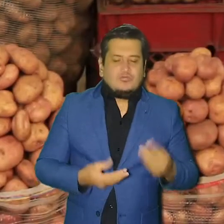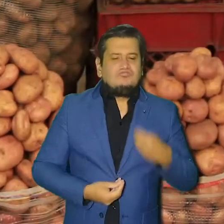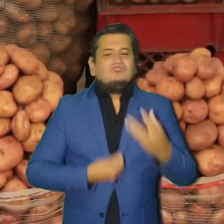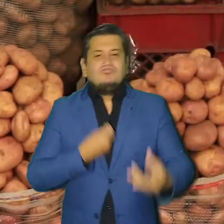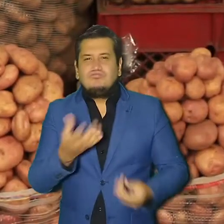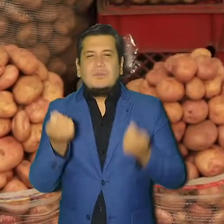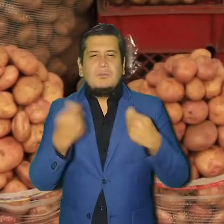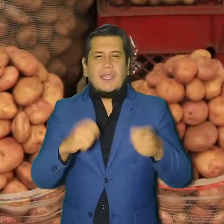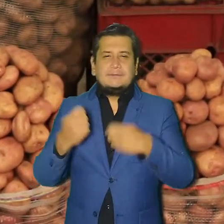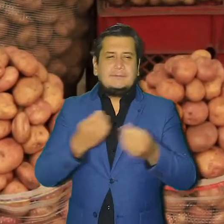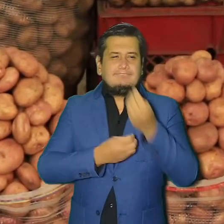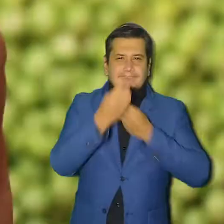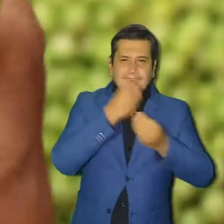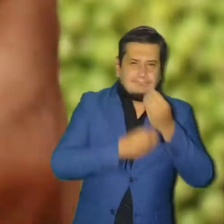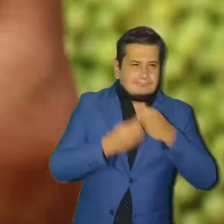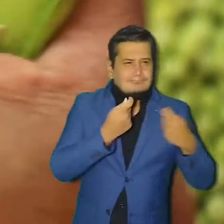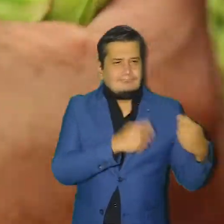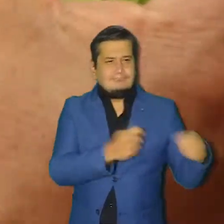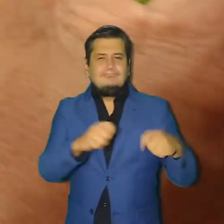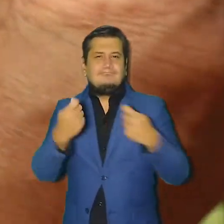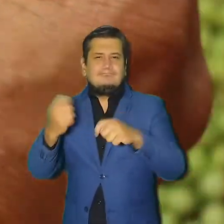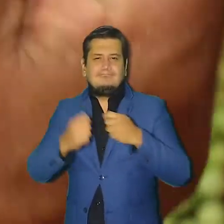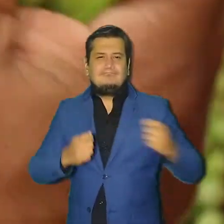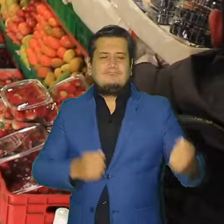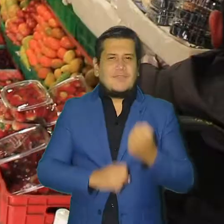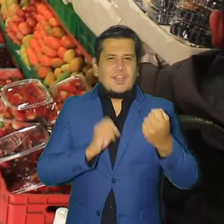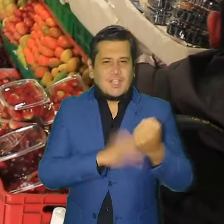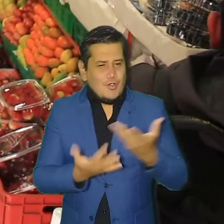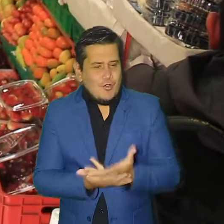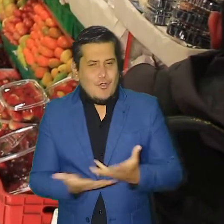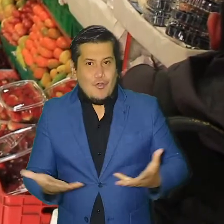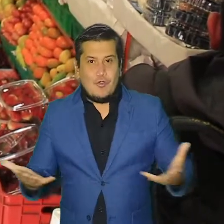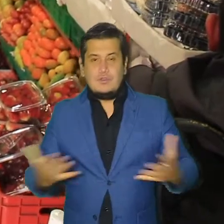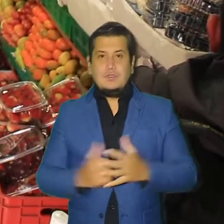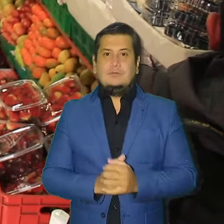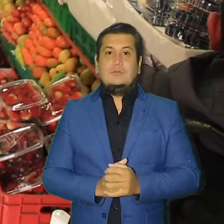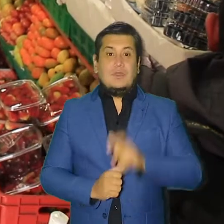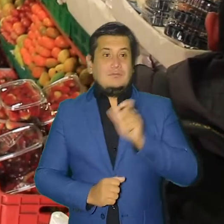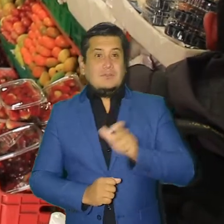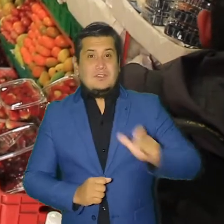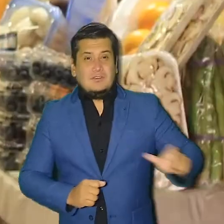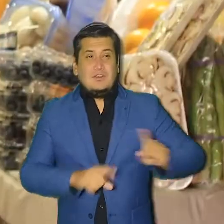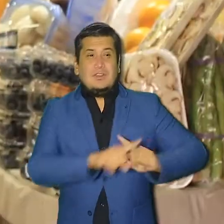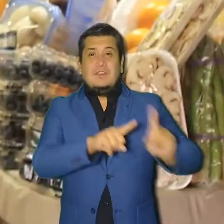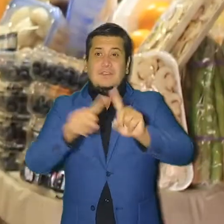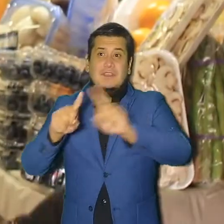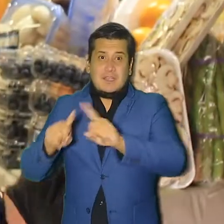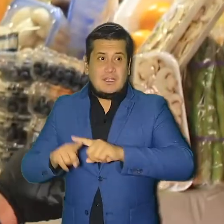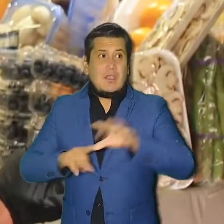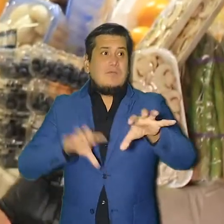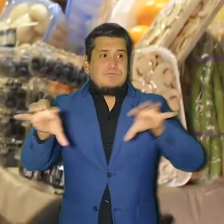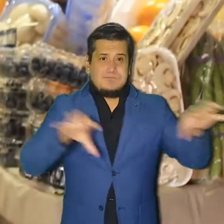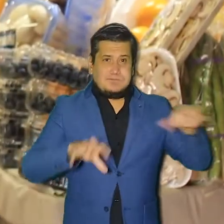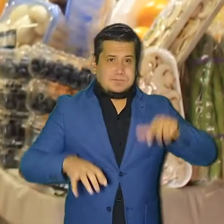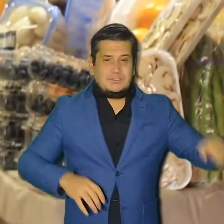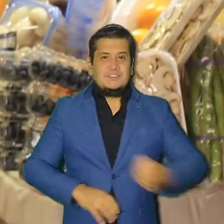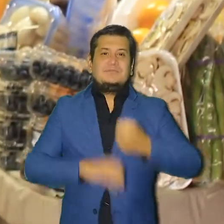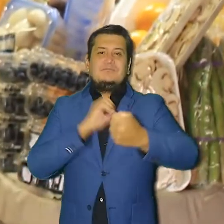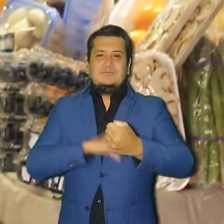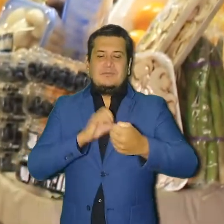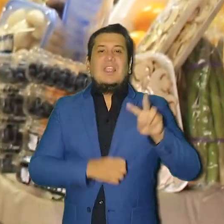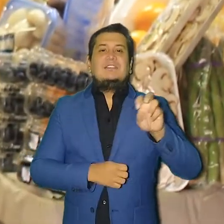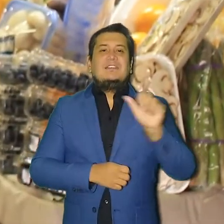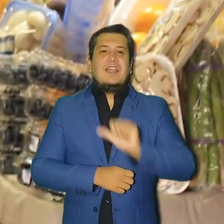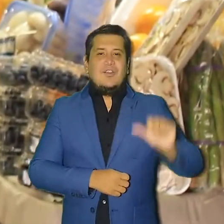el abastecimiento. Es una labor por la cual diariamente luchamos todos los asignatarios de los distintos módulos de la Plaza